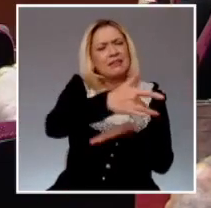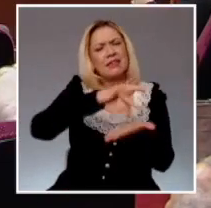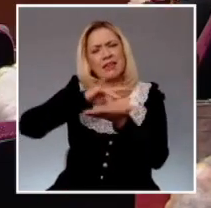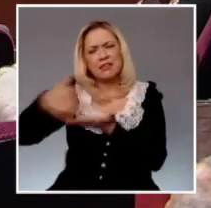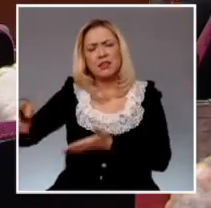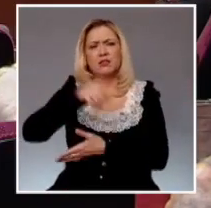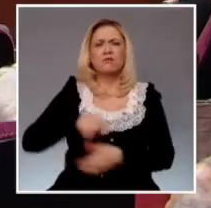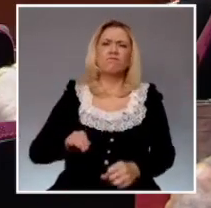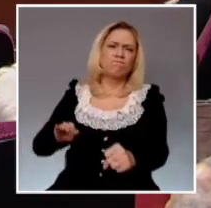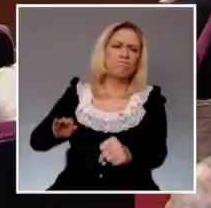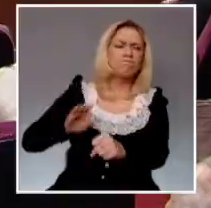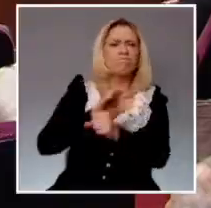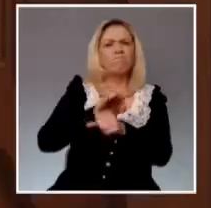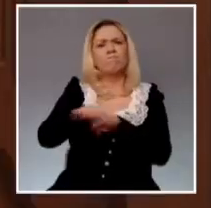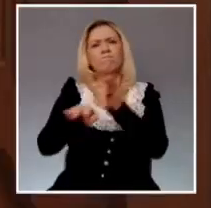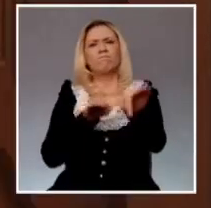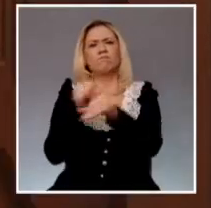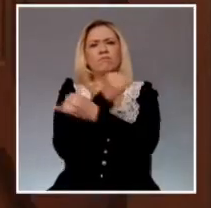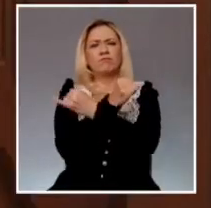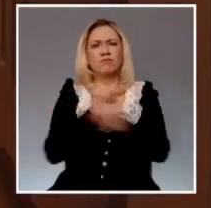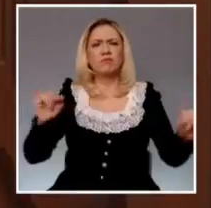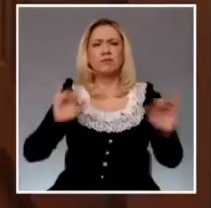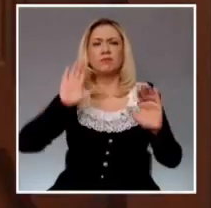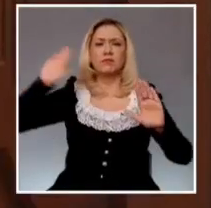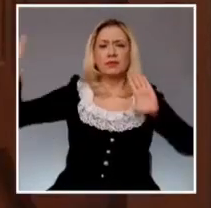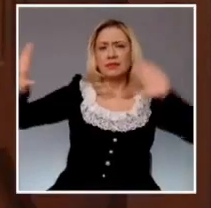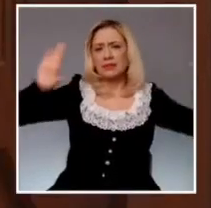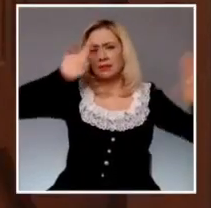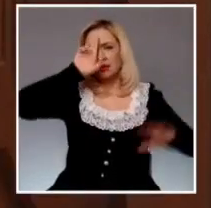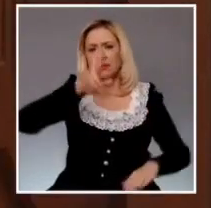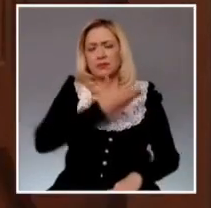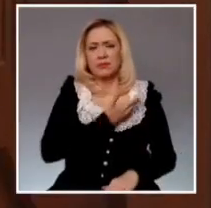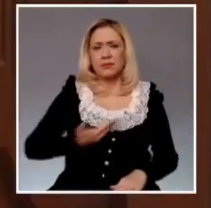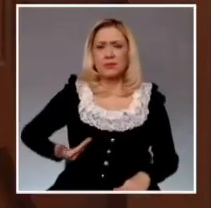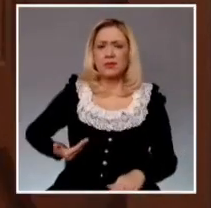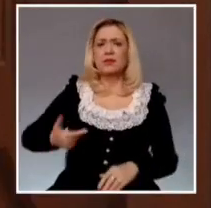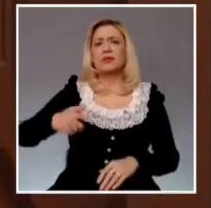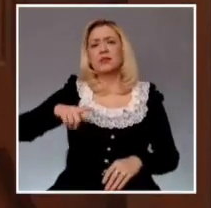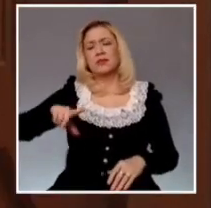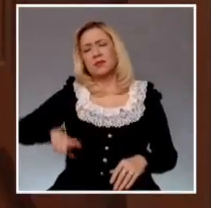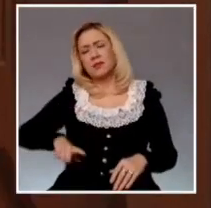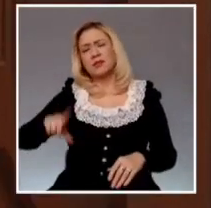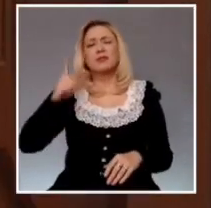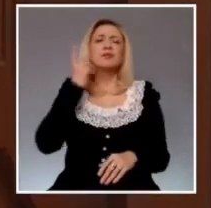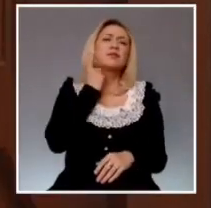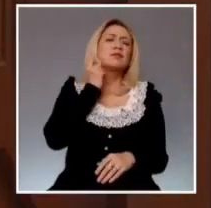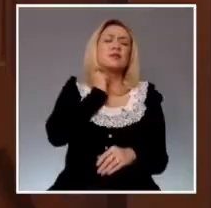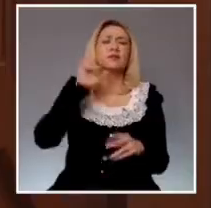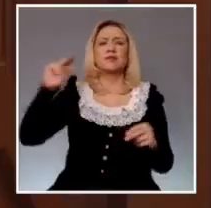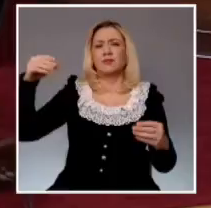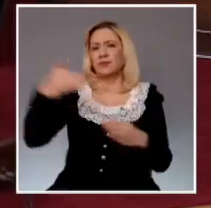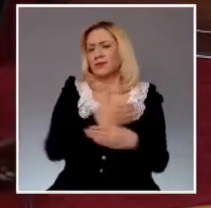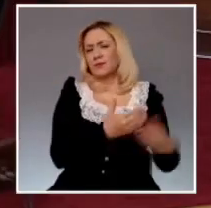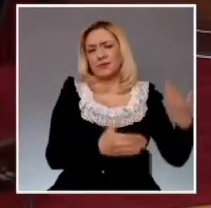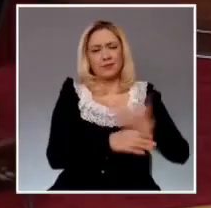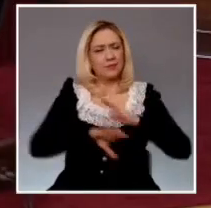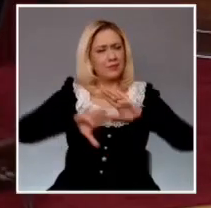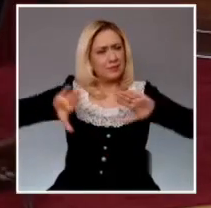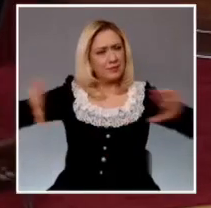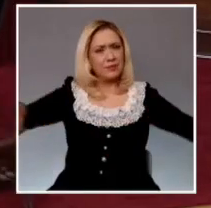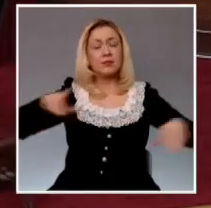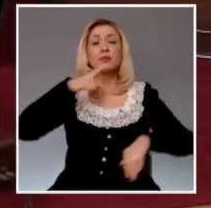judicial y por la división de poderes. Entre los asuntos más relevantes resueltos por el Pleno de la Corte, subrayó las acciones